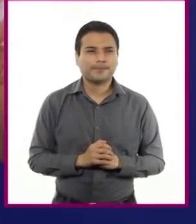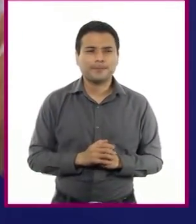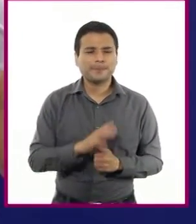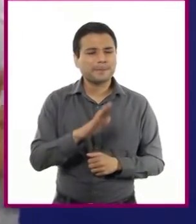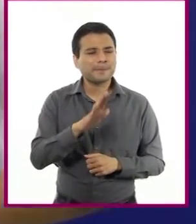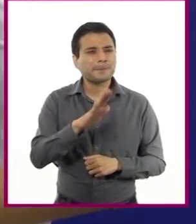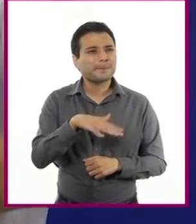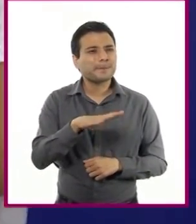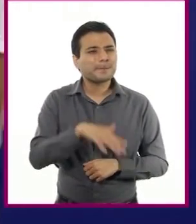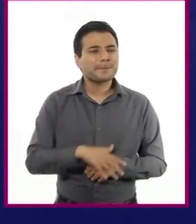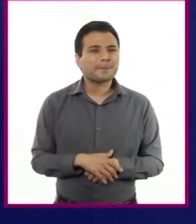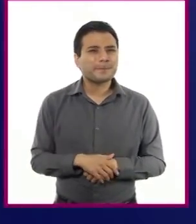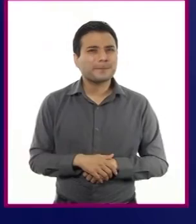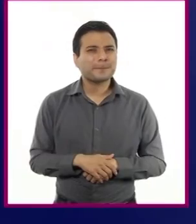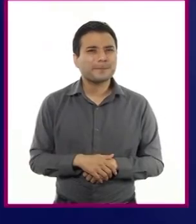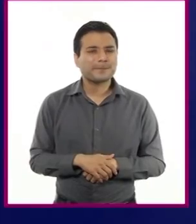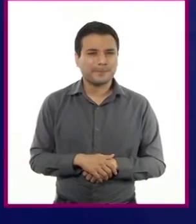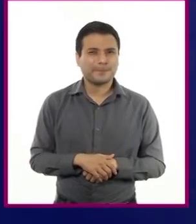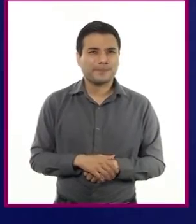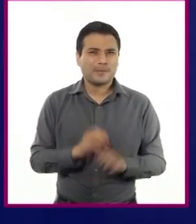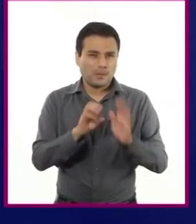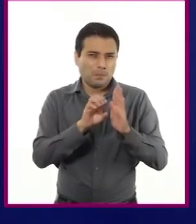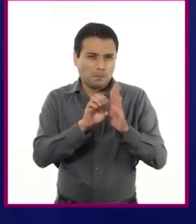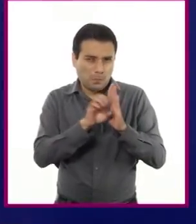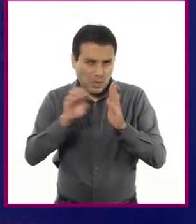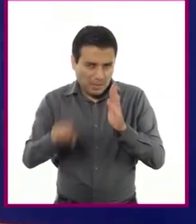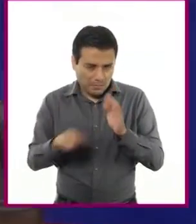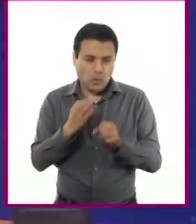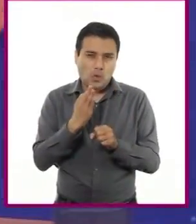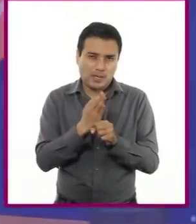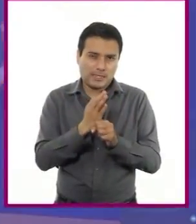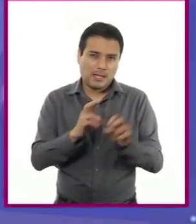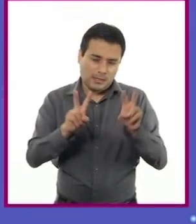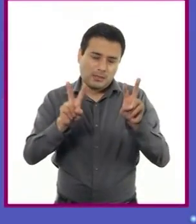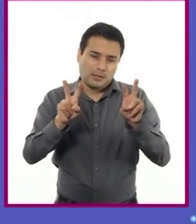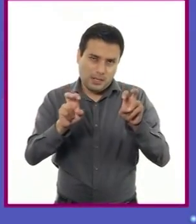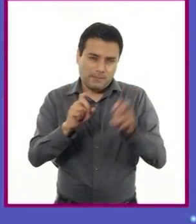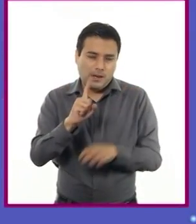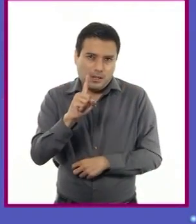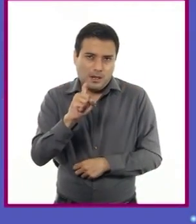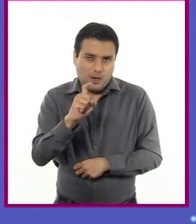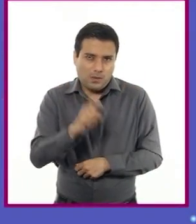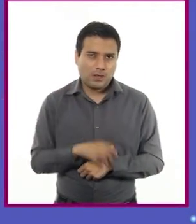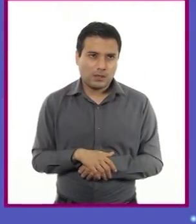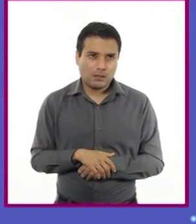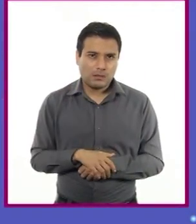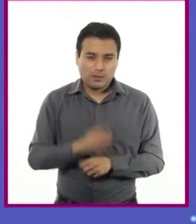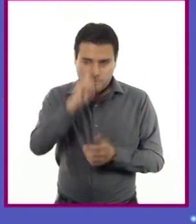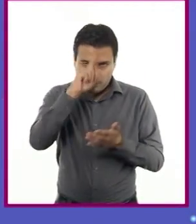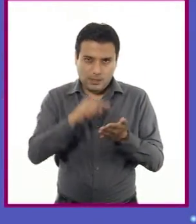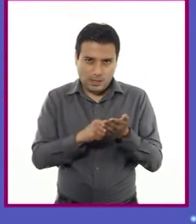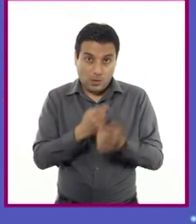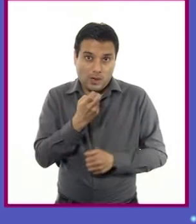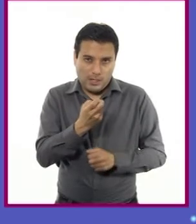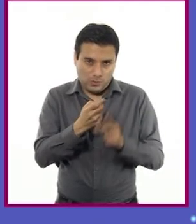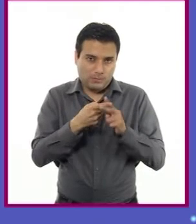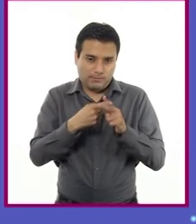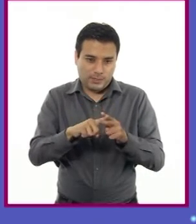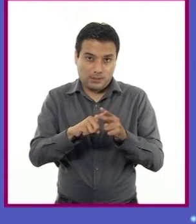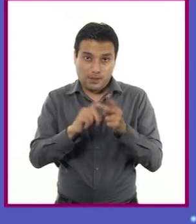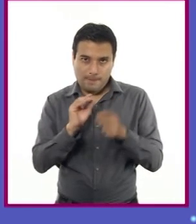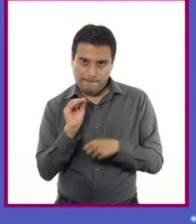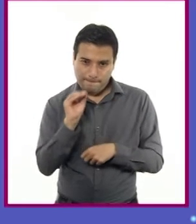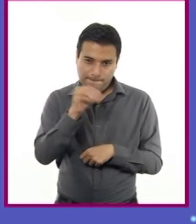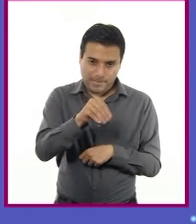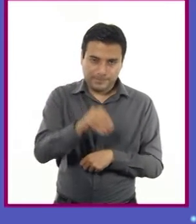Profesora, me imagino que como en este ejemplo el tema principal es el agua, es lo que colocaremos como inicio o título de nuestro